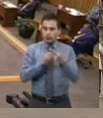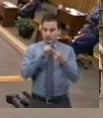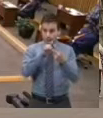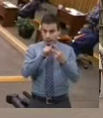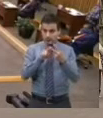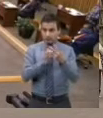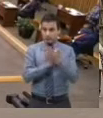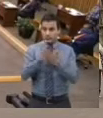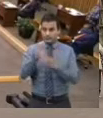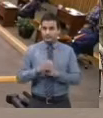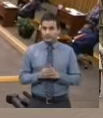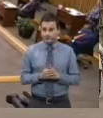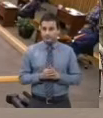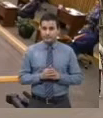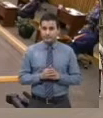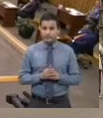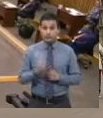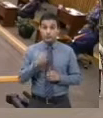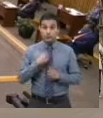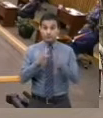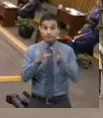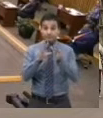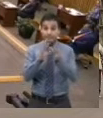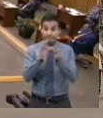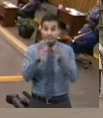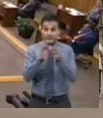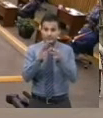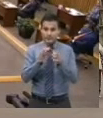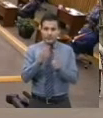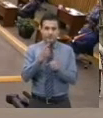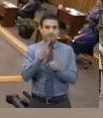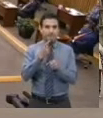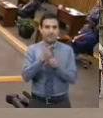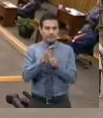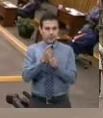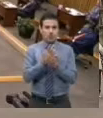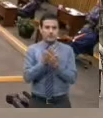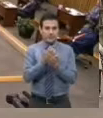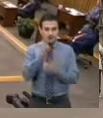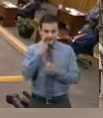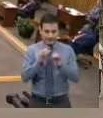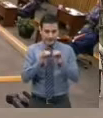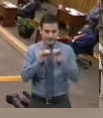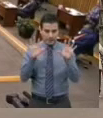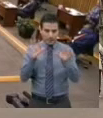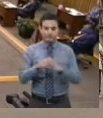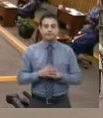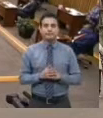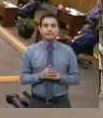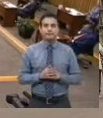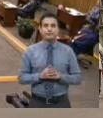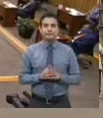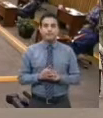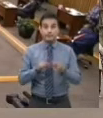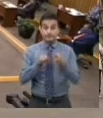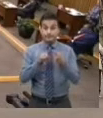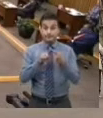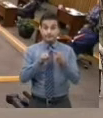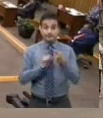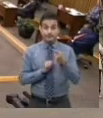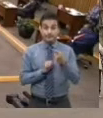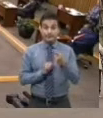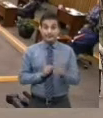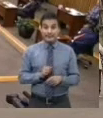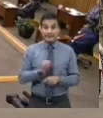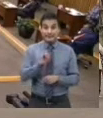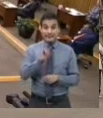desproporcionadas. Antes de entrar a la discusión del fondo, me permito hacer un par de aclaraciones. Uno, esta